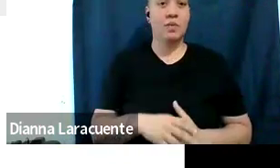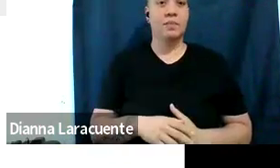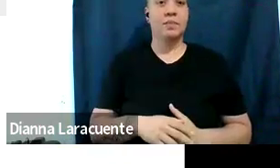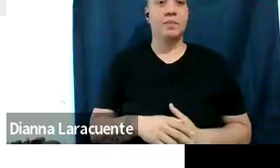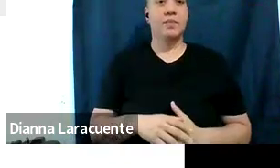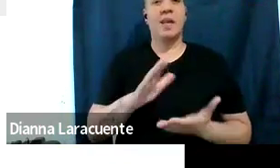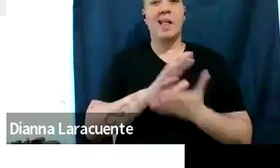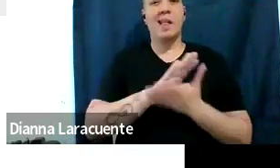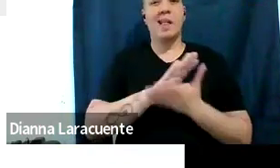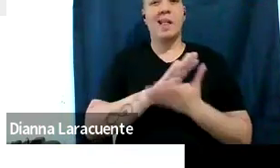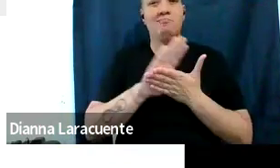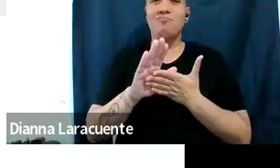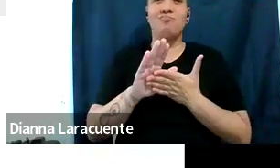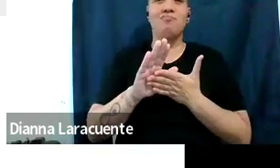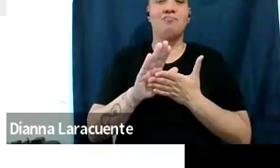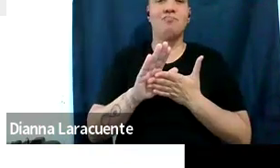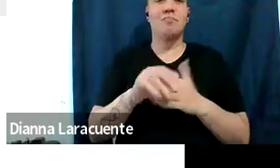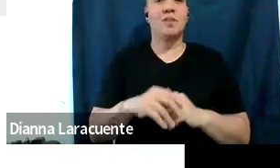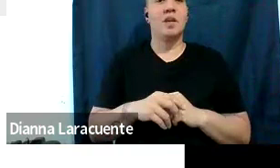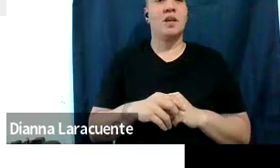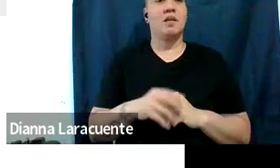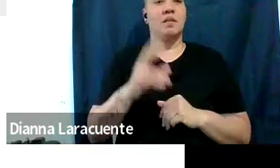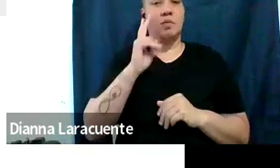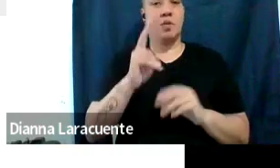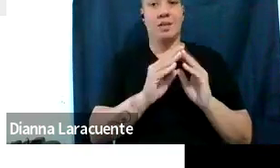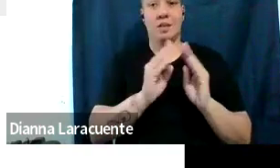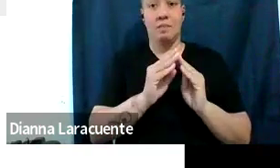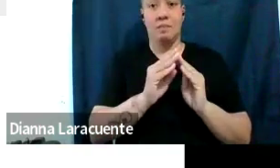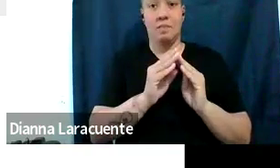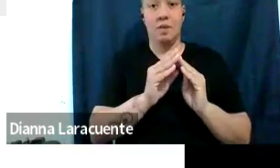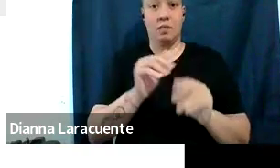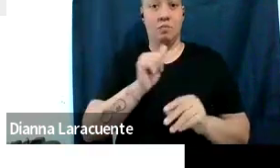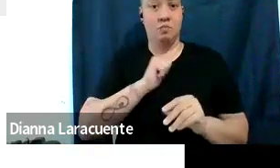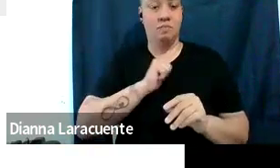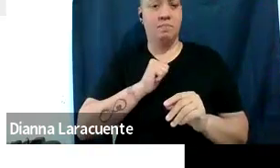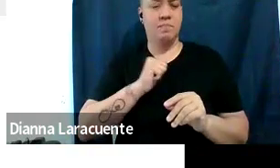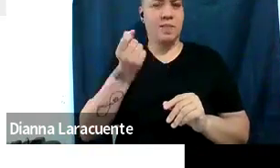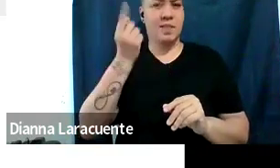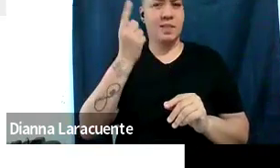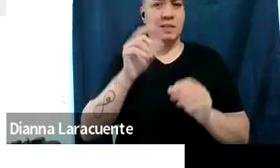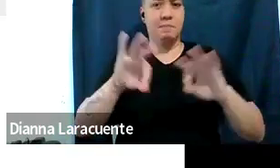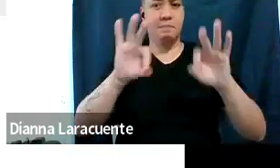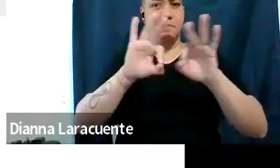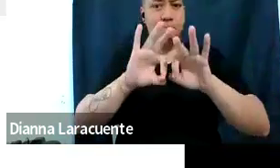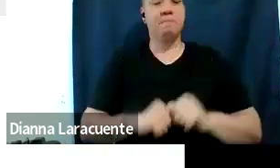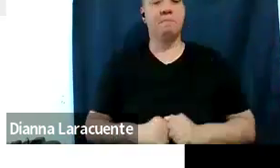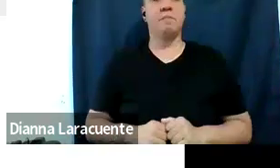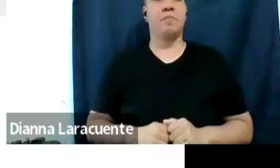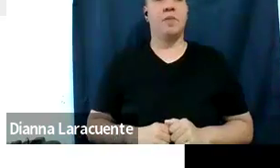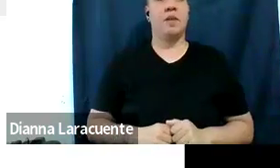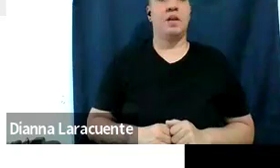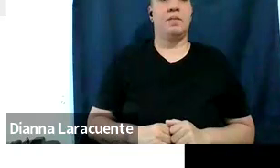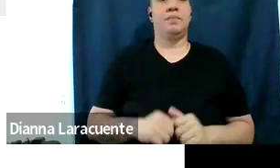carisma, fíjese, esa asamblea autonomista es importante que la entendamos. En ese artículo 2 de la Carta Magna